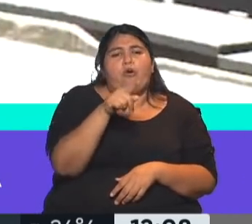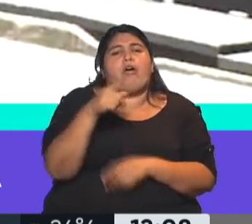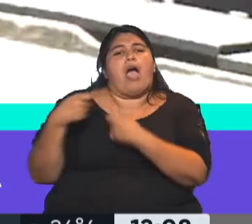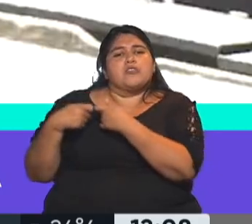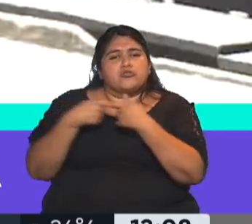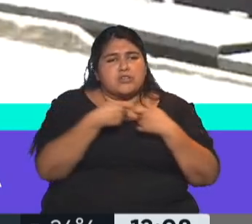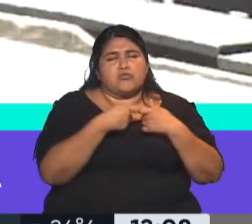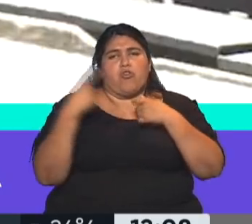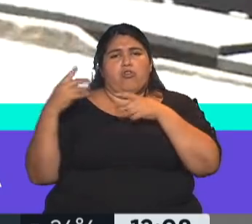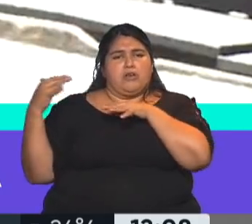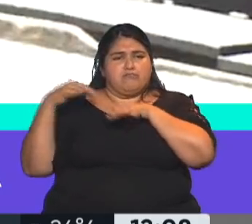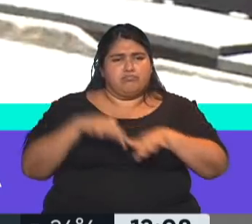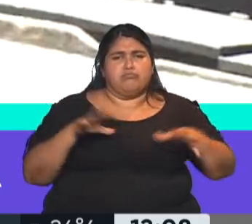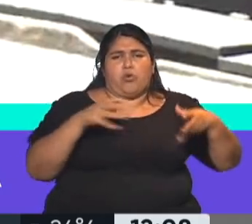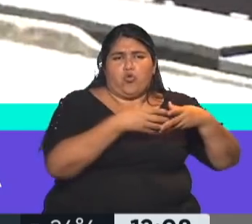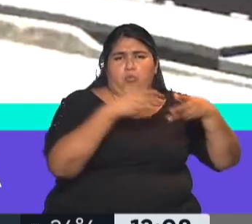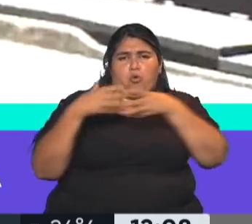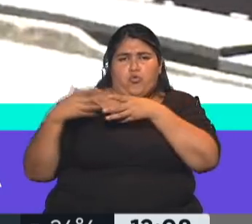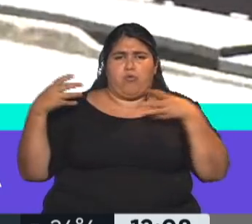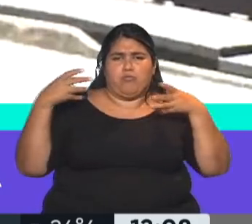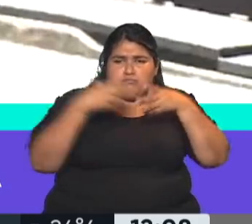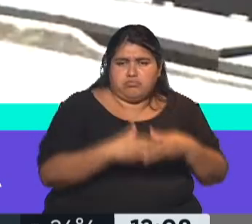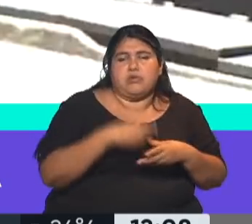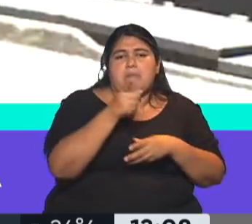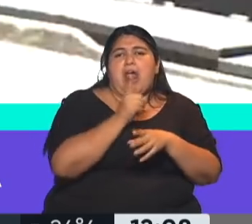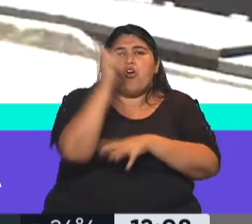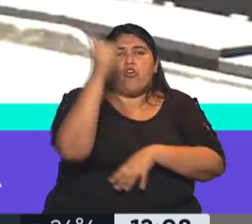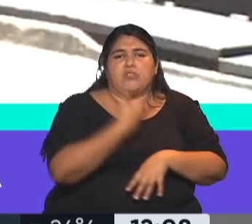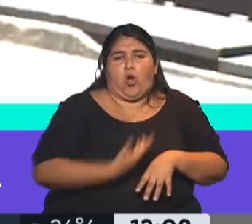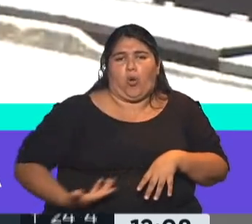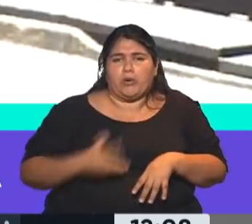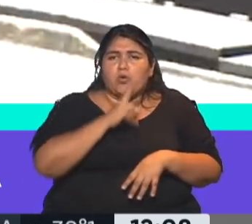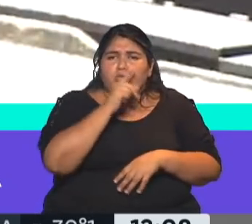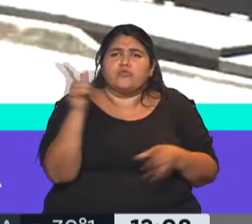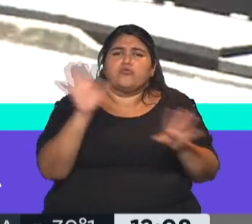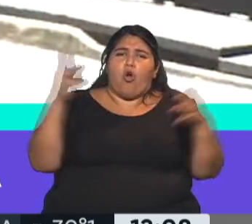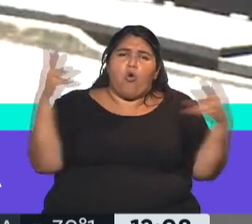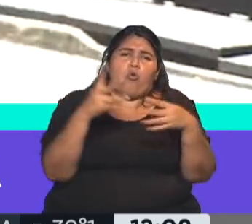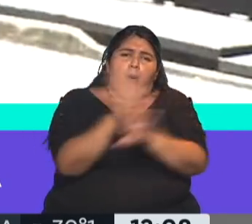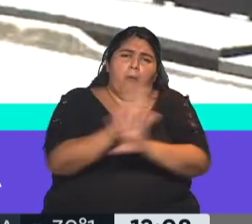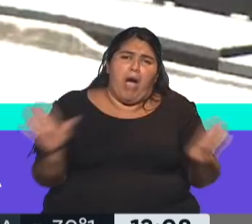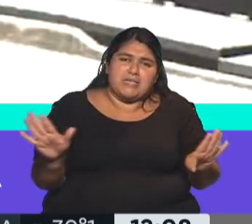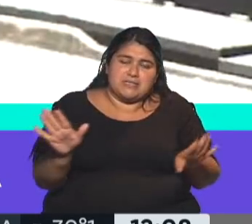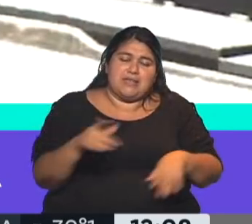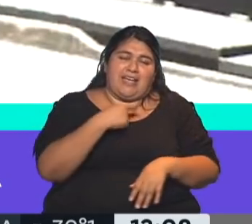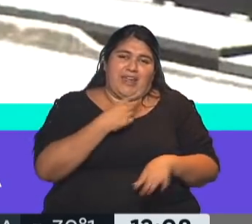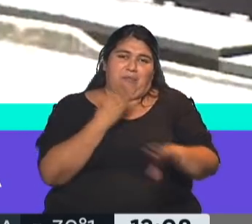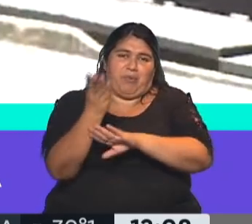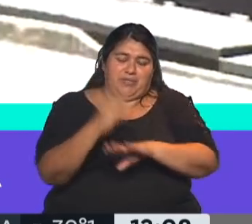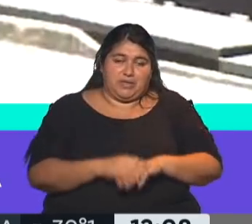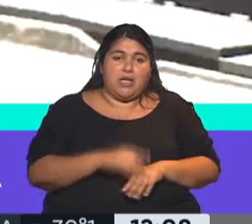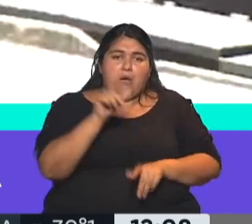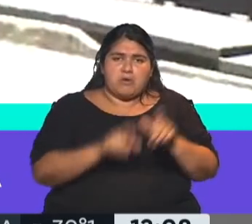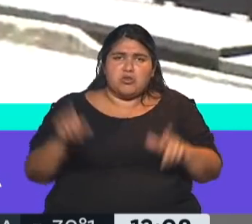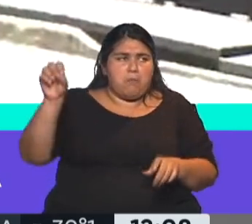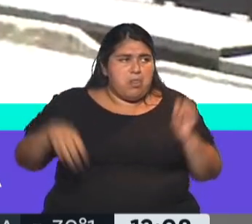organizaciones comiencen a acercarse aquí para protestar contra el gobierno ruso, para pedir que cese el fuego en Ucrania. Pero mientras la gente va